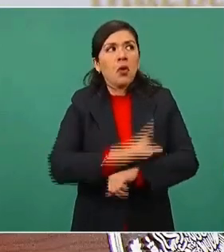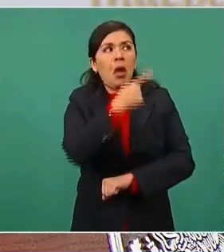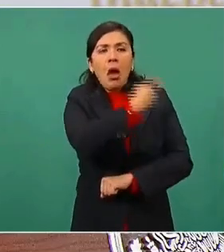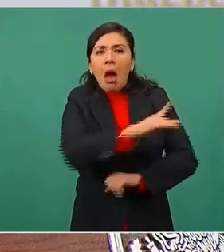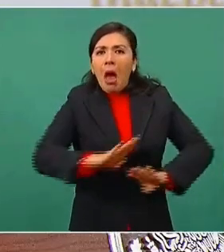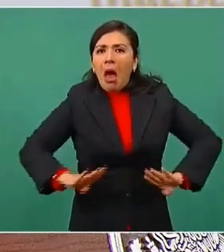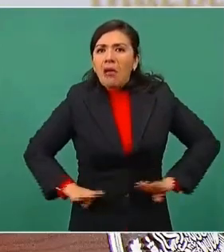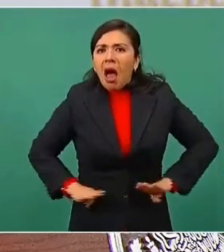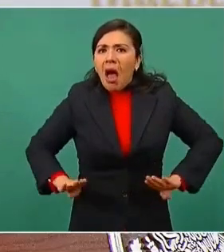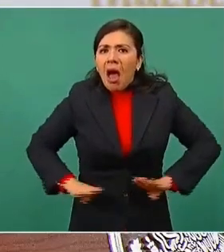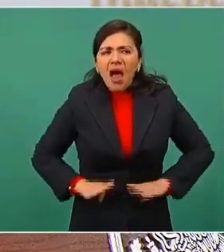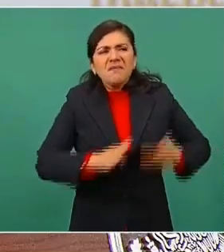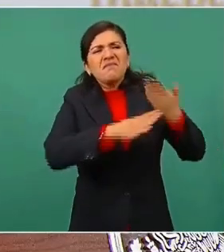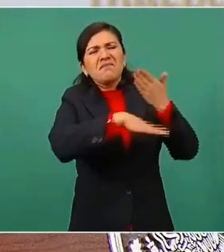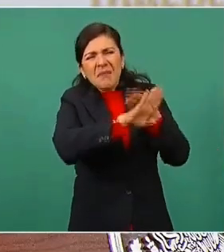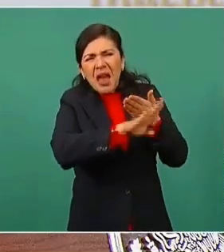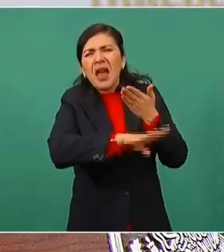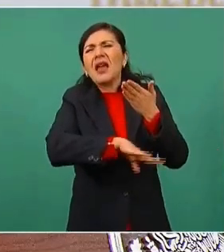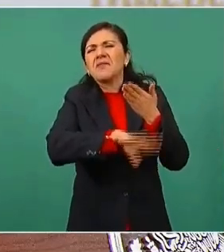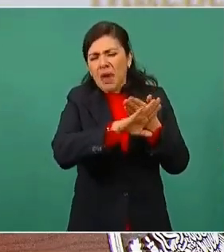comportamiento, ¿sí?